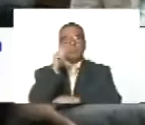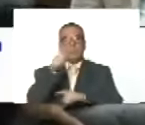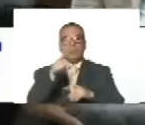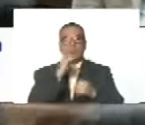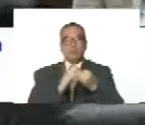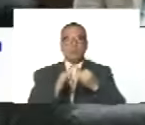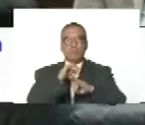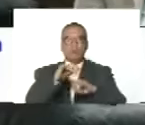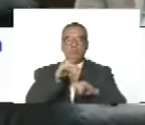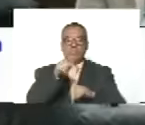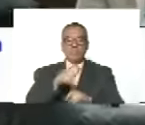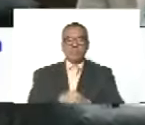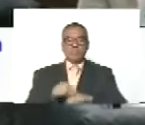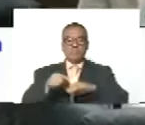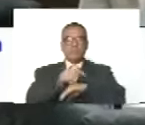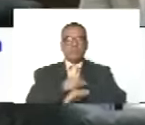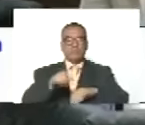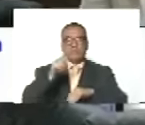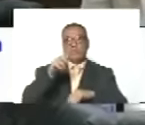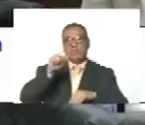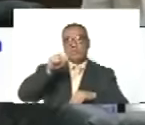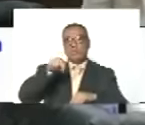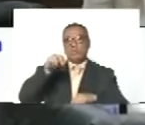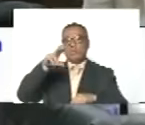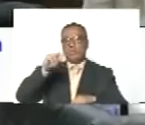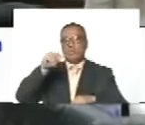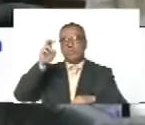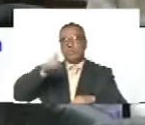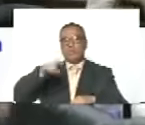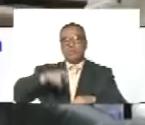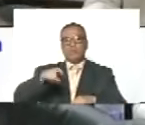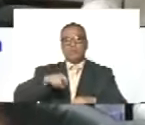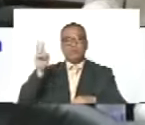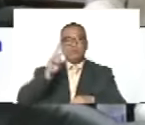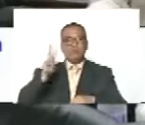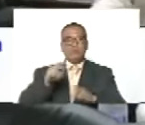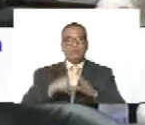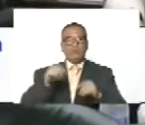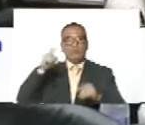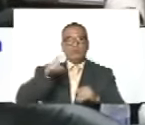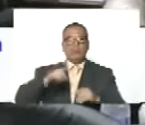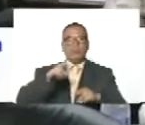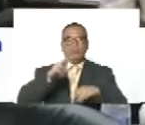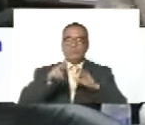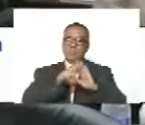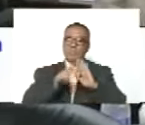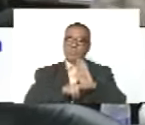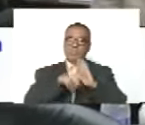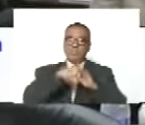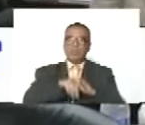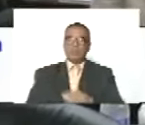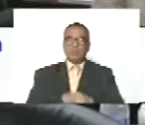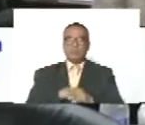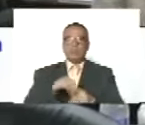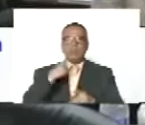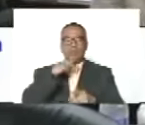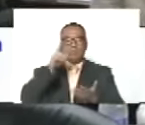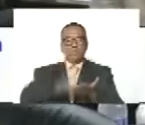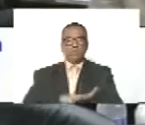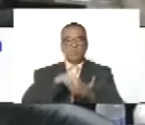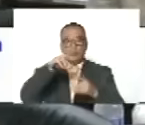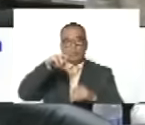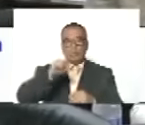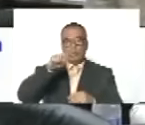termino, el Estado de Palestina no necesita, Venezuela no necesita una resolución que nos confirme la